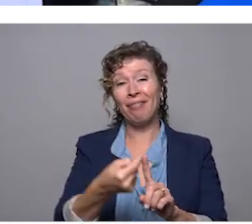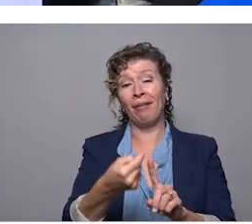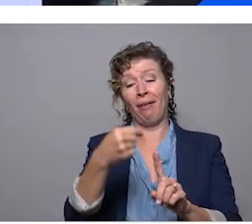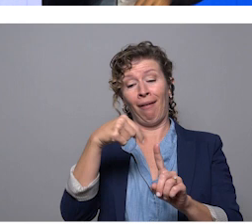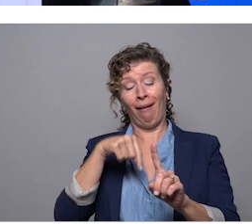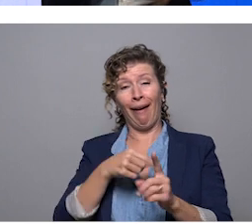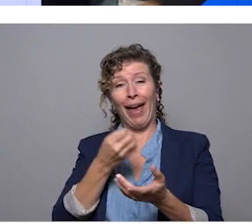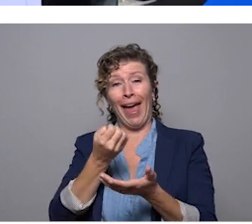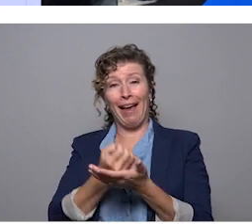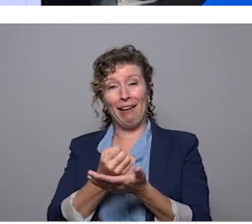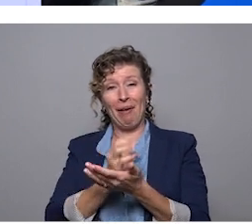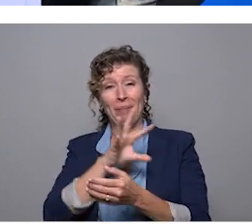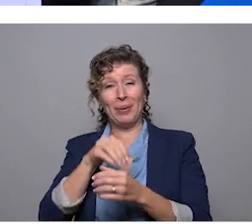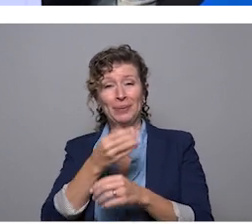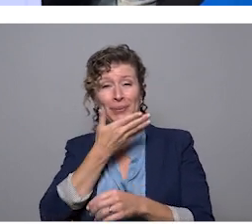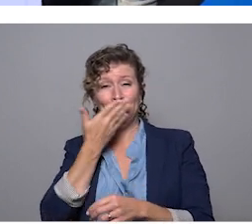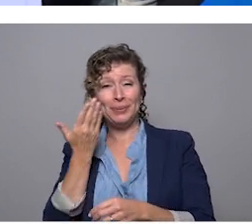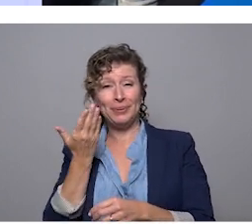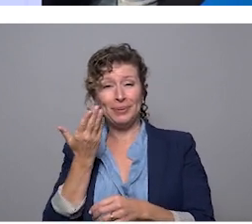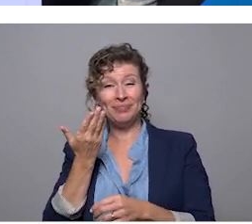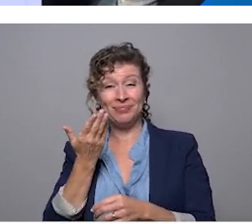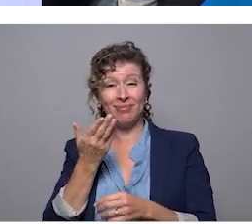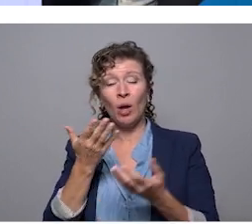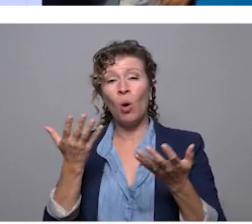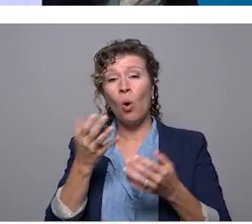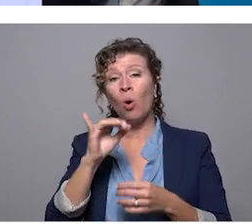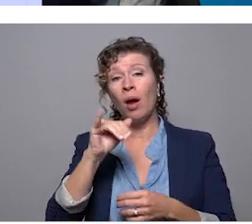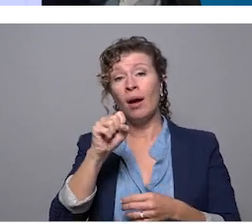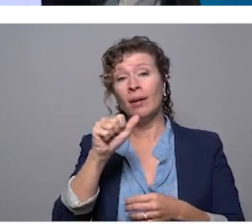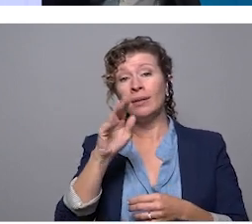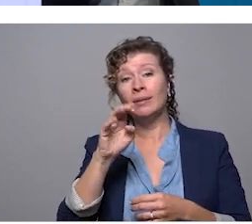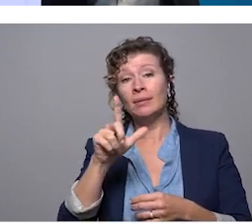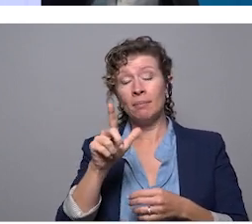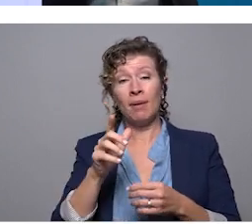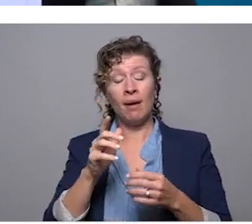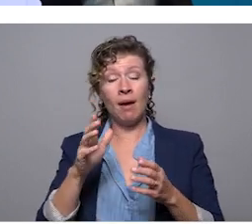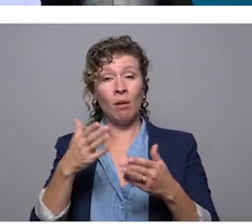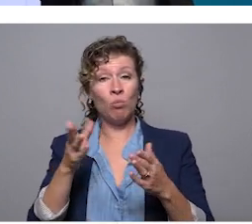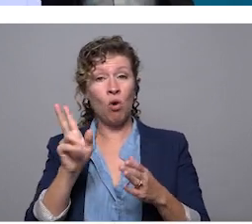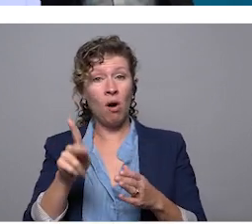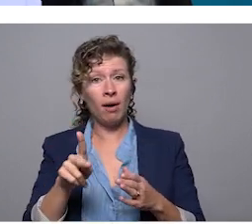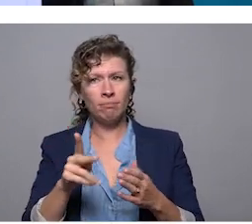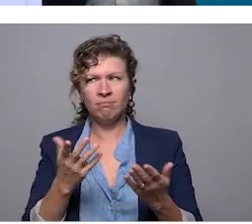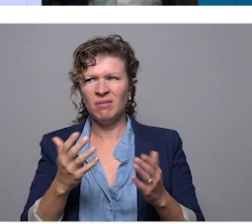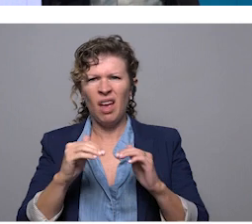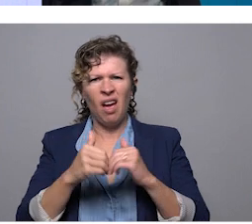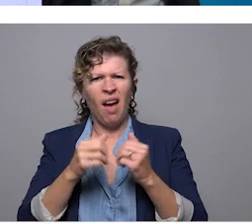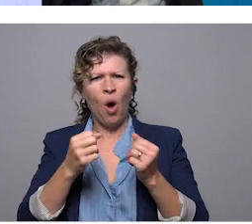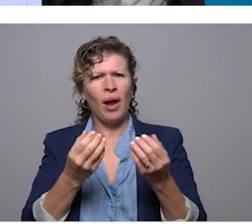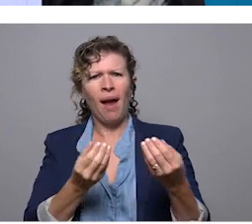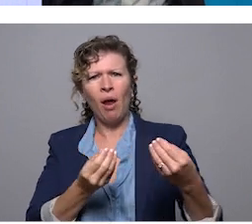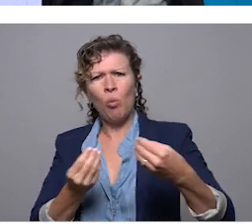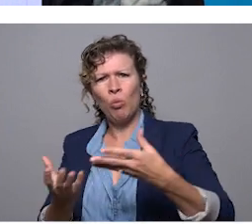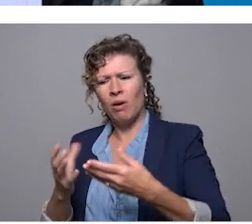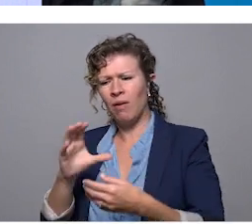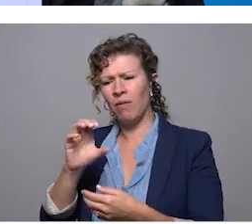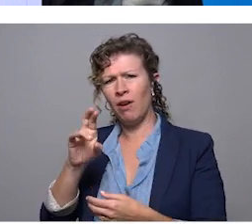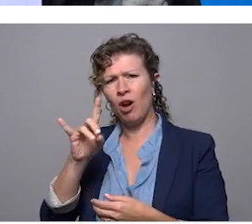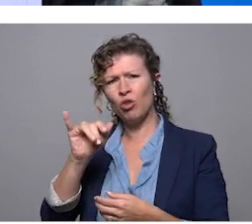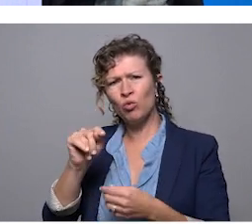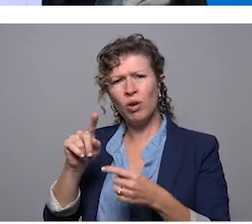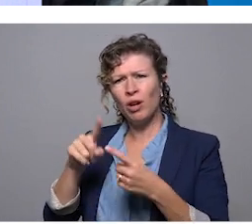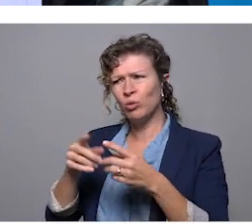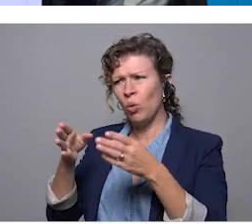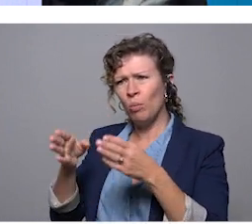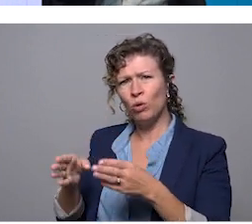Isabel planteaba aquí Cómo puude puedes dar crédito a alguien y darle capacidad para